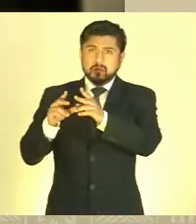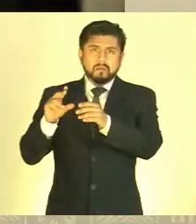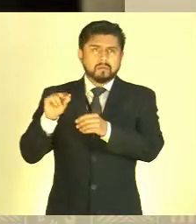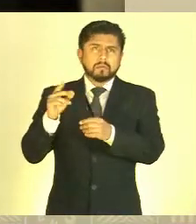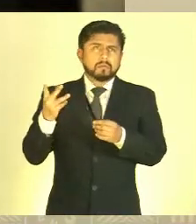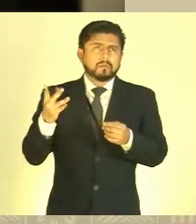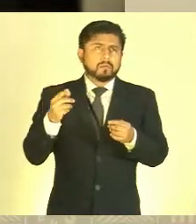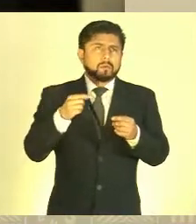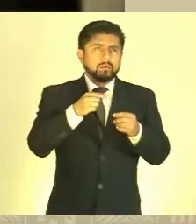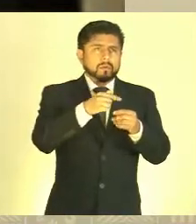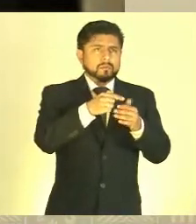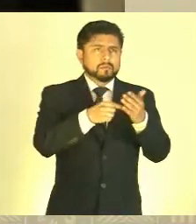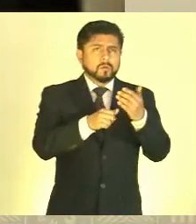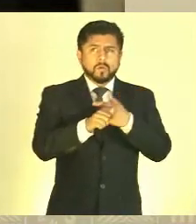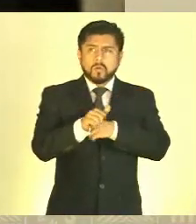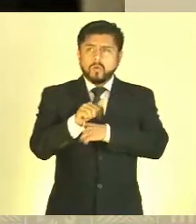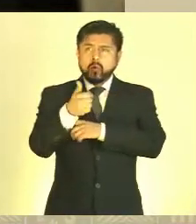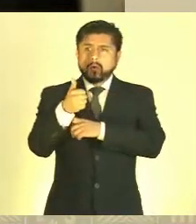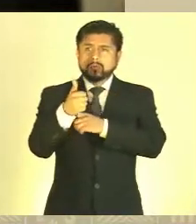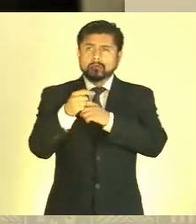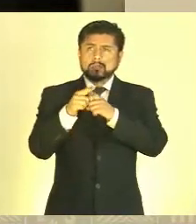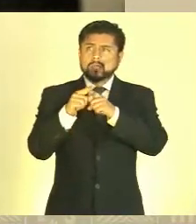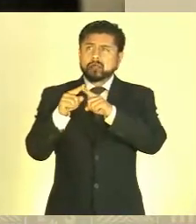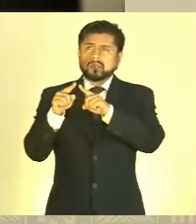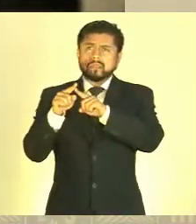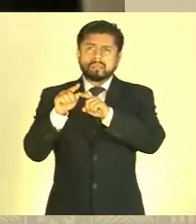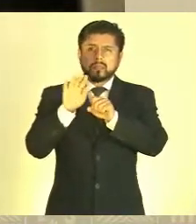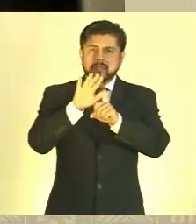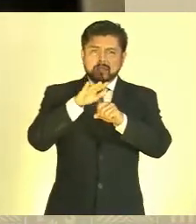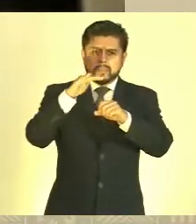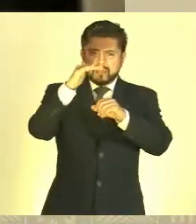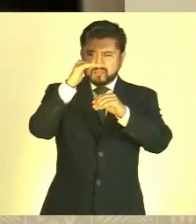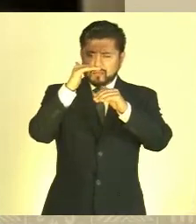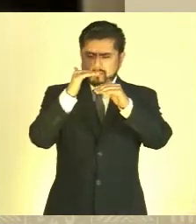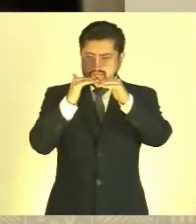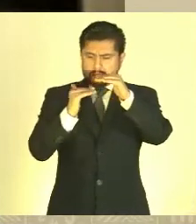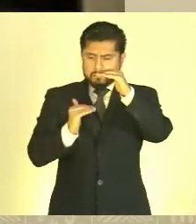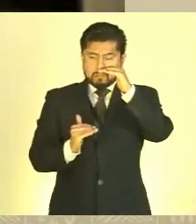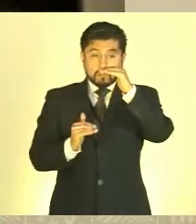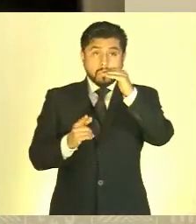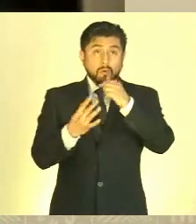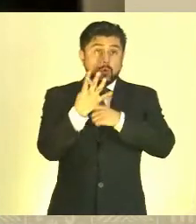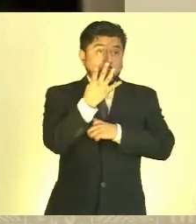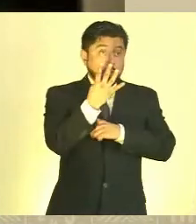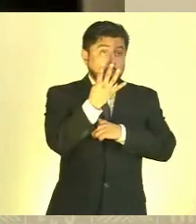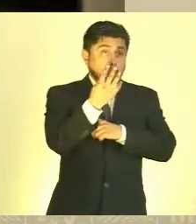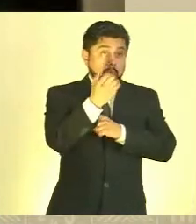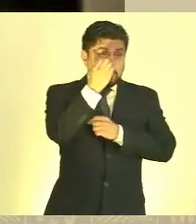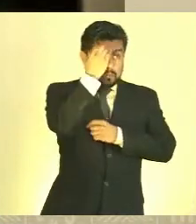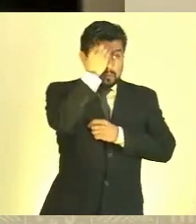11 dimensiones. O sea, que más allá de las 4 dimensiones que conocemos,